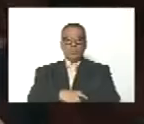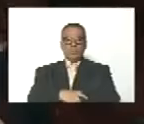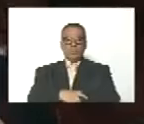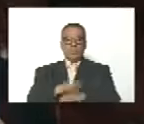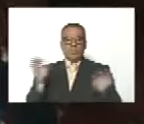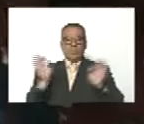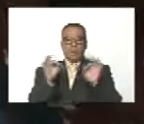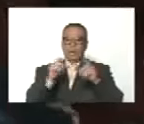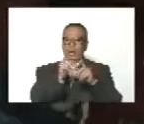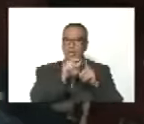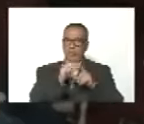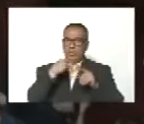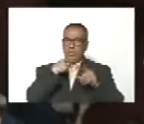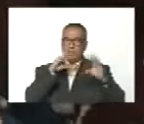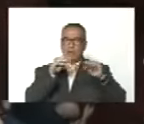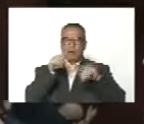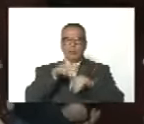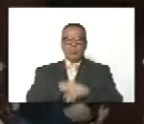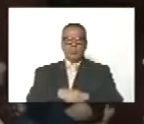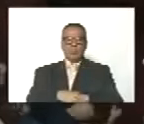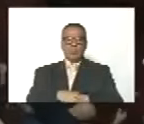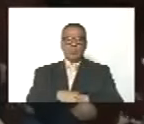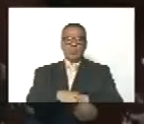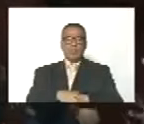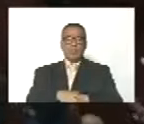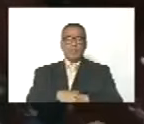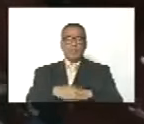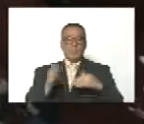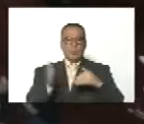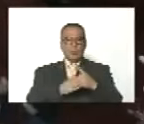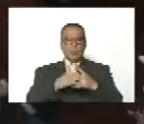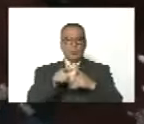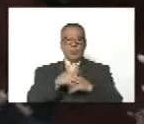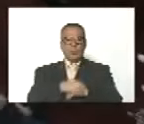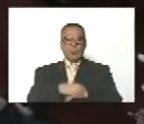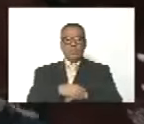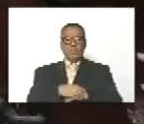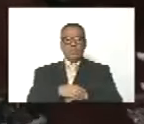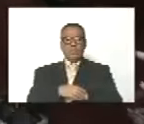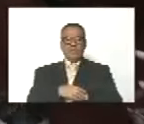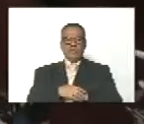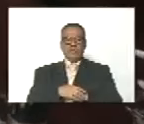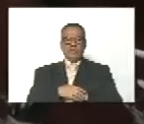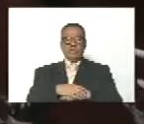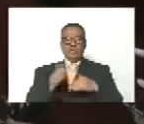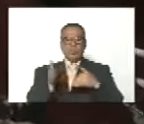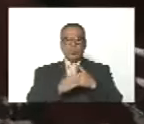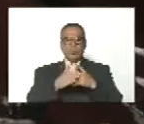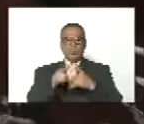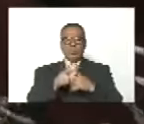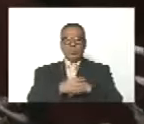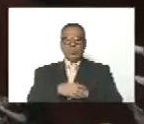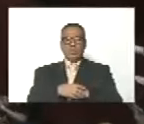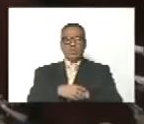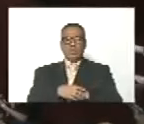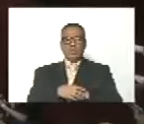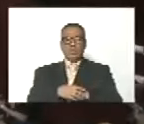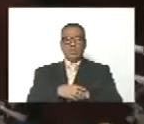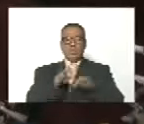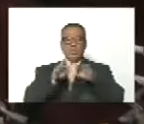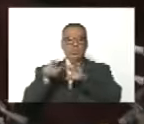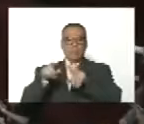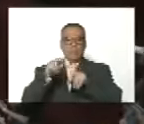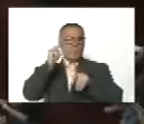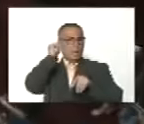Nadie más anotado en derecho de palabra. Se va a cerrar. Se cierra. Ciudadana